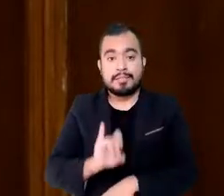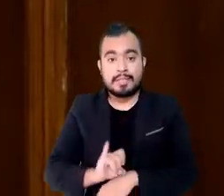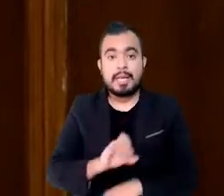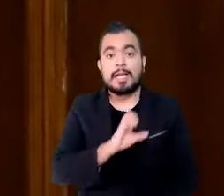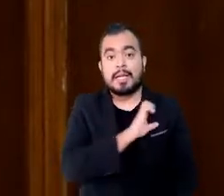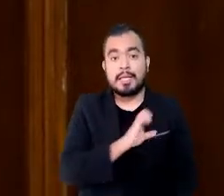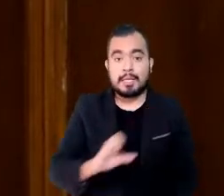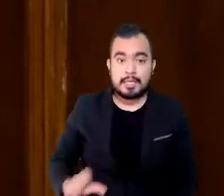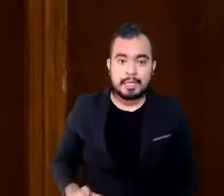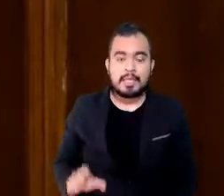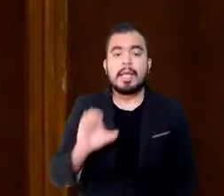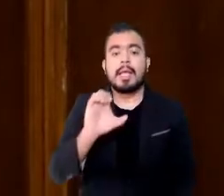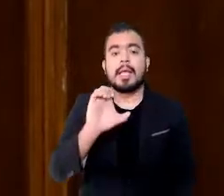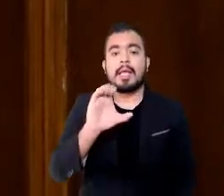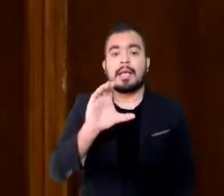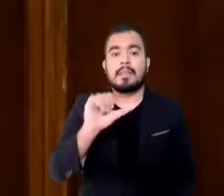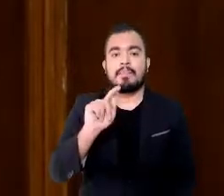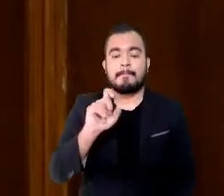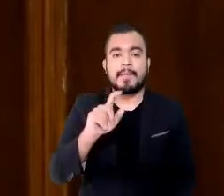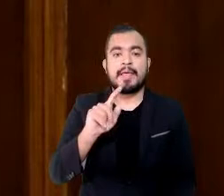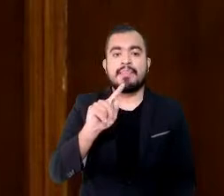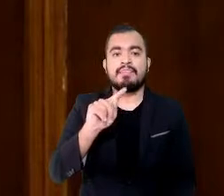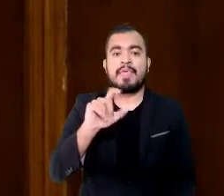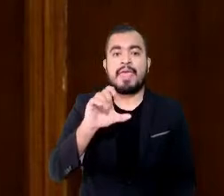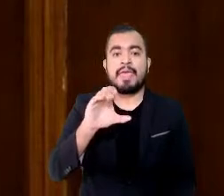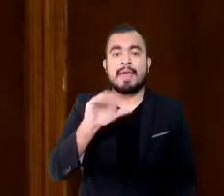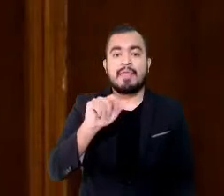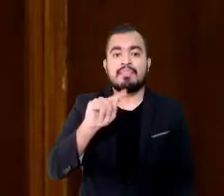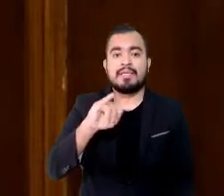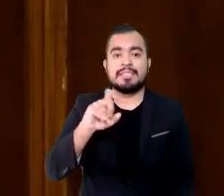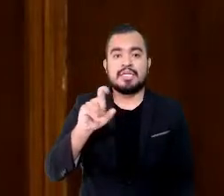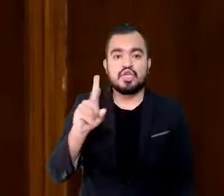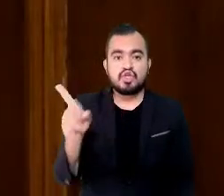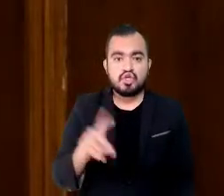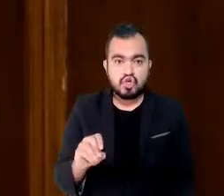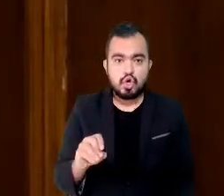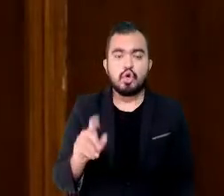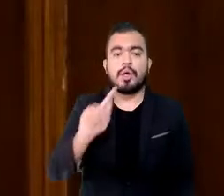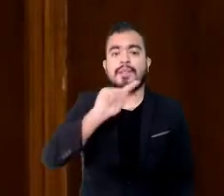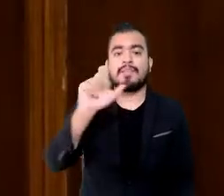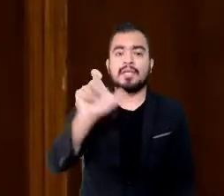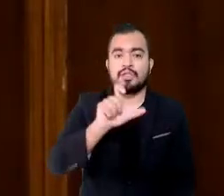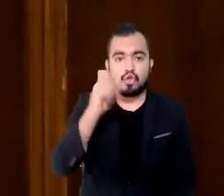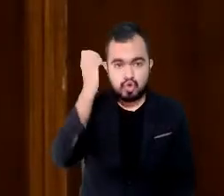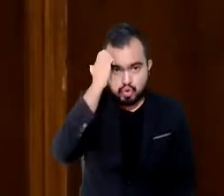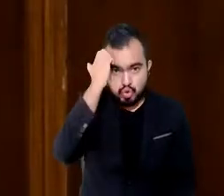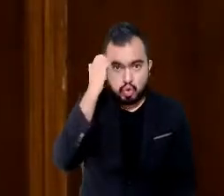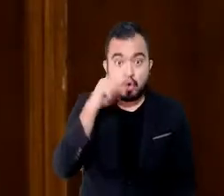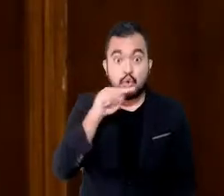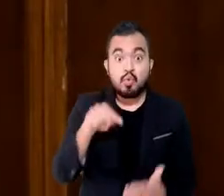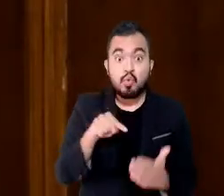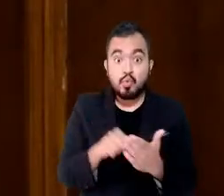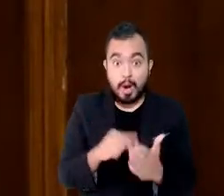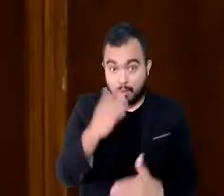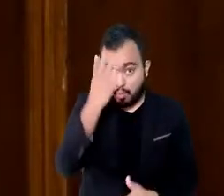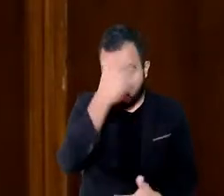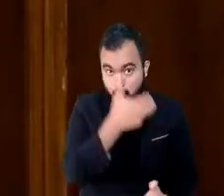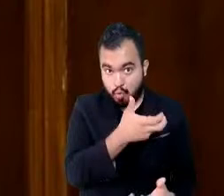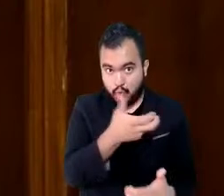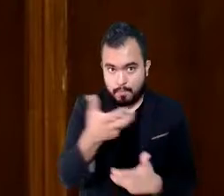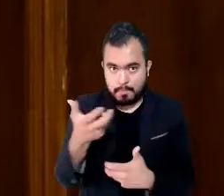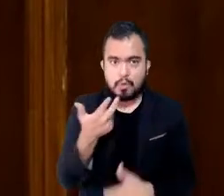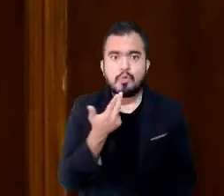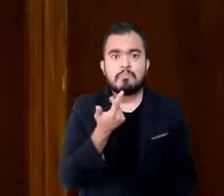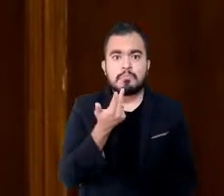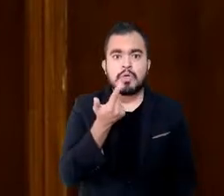de Caxingo y Texcoco, se han mejorado las instalaciones de los bomberos a cargo de